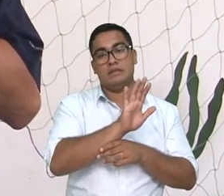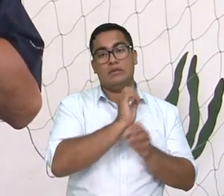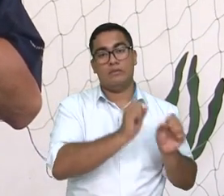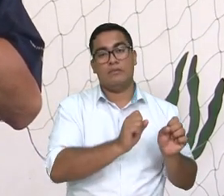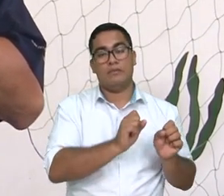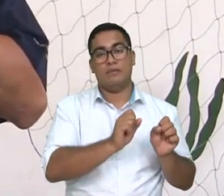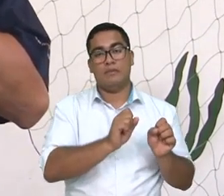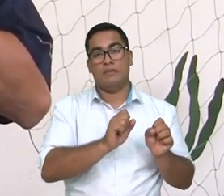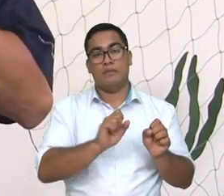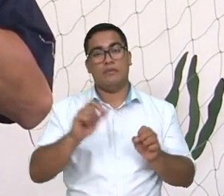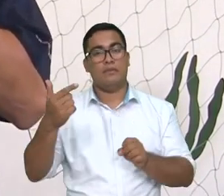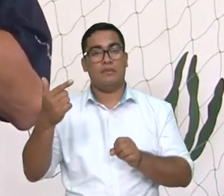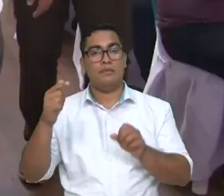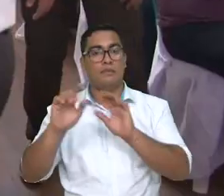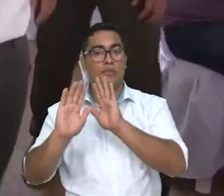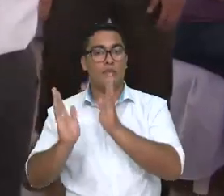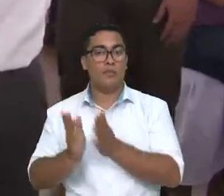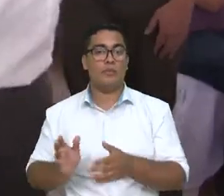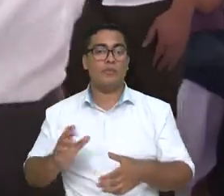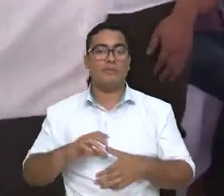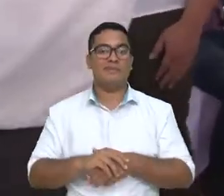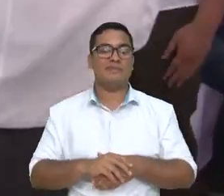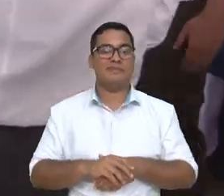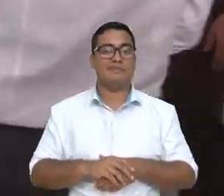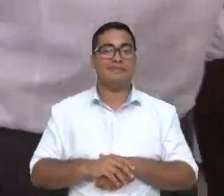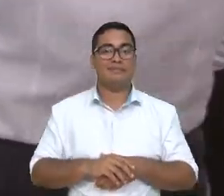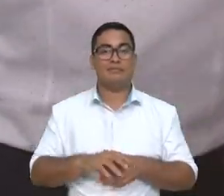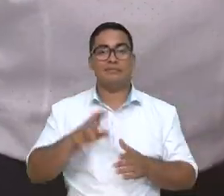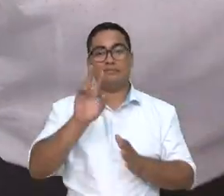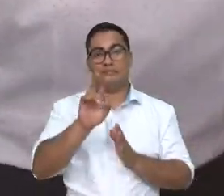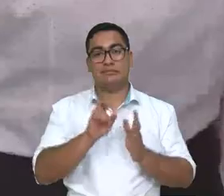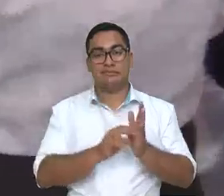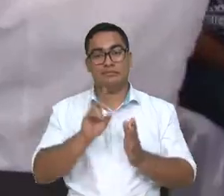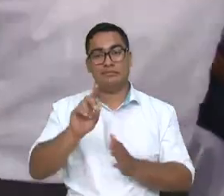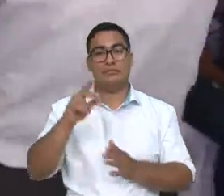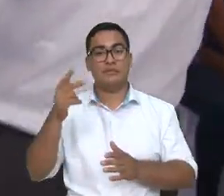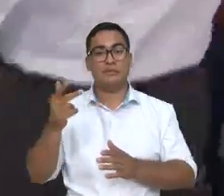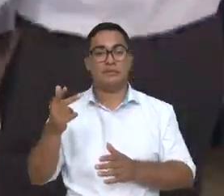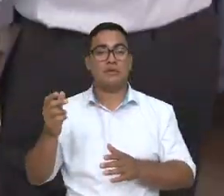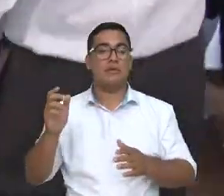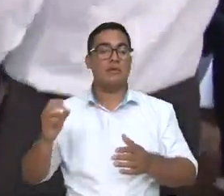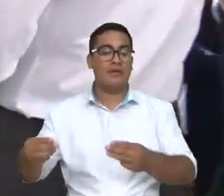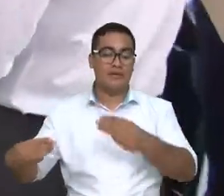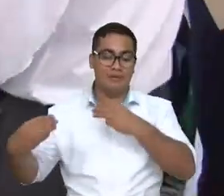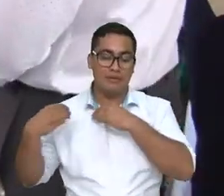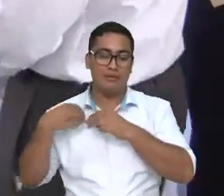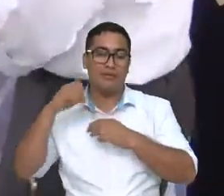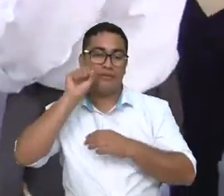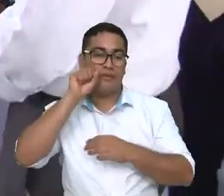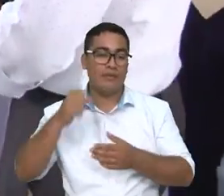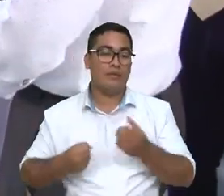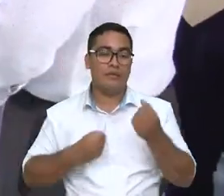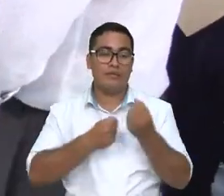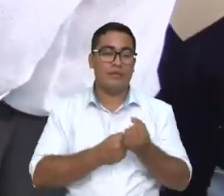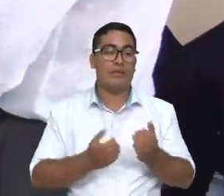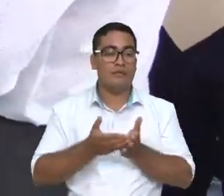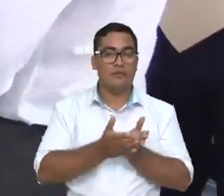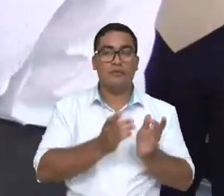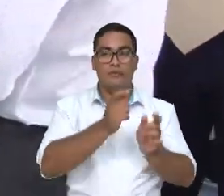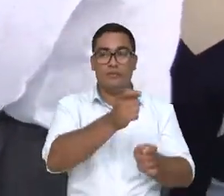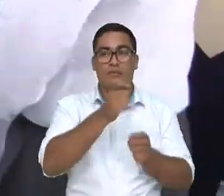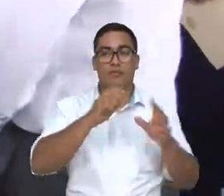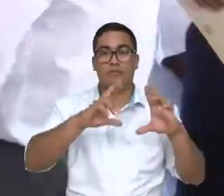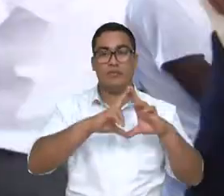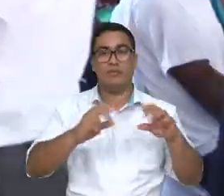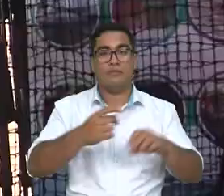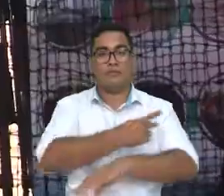hombres y 7 mujeres. Desde 2018, la Misión Técnica de Taiwán apoya a los pescadores nicaragüenses, tanto del